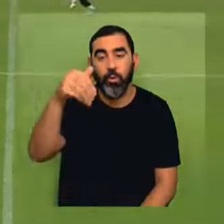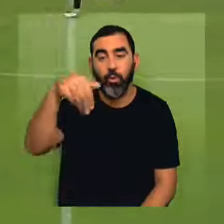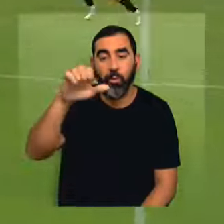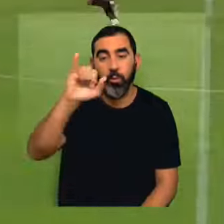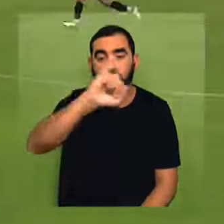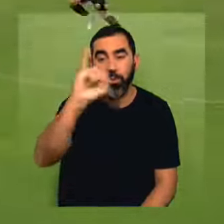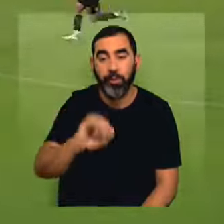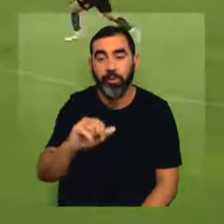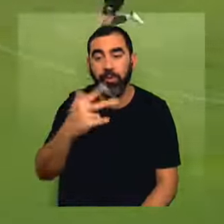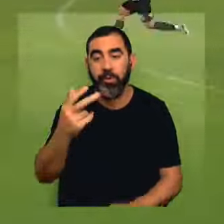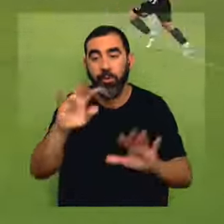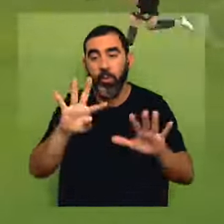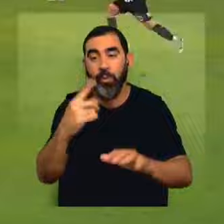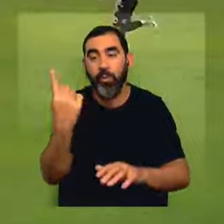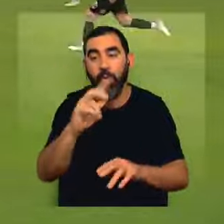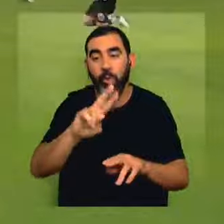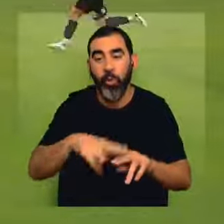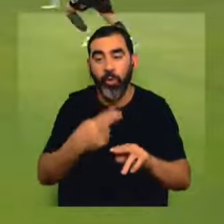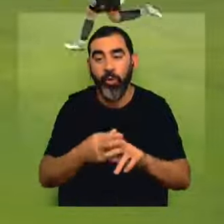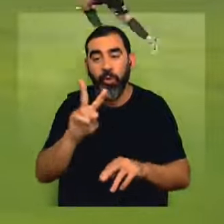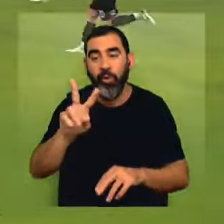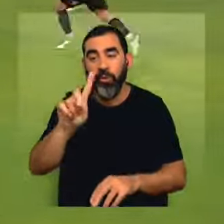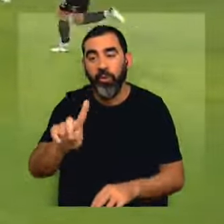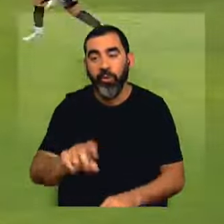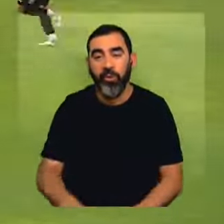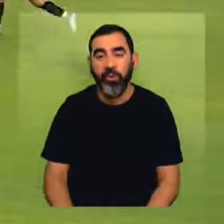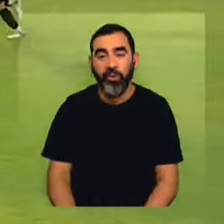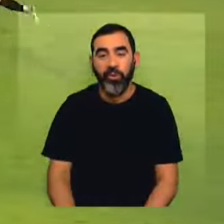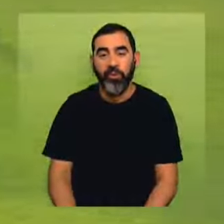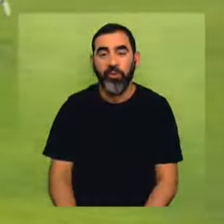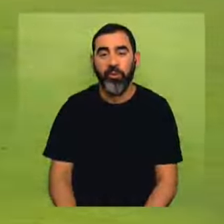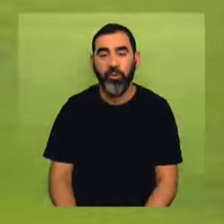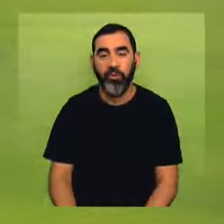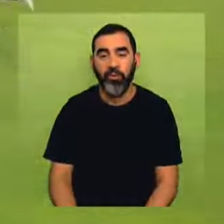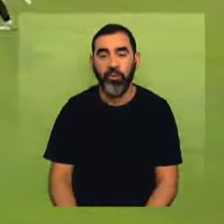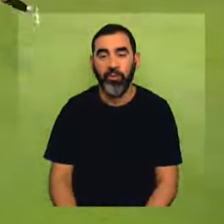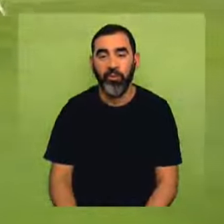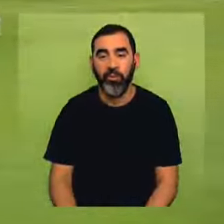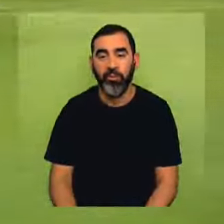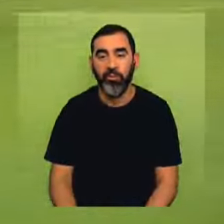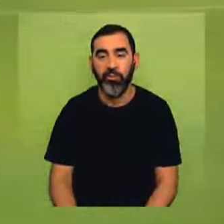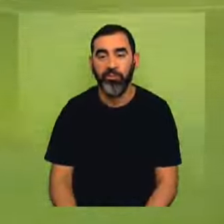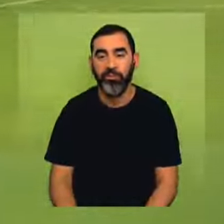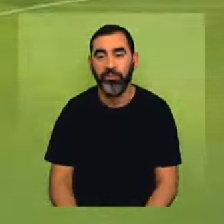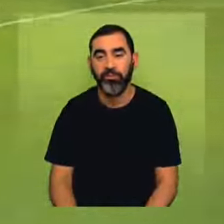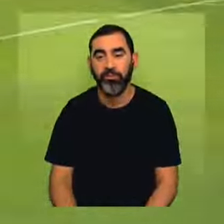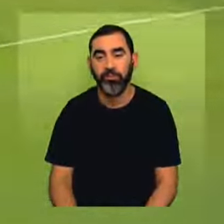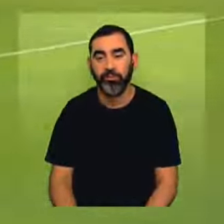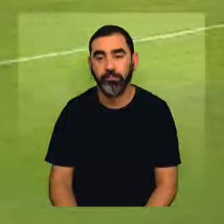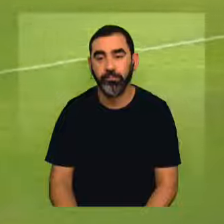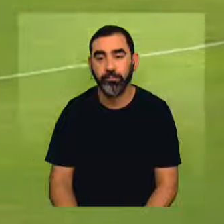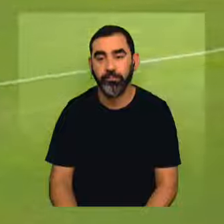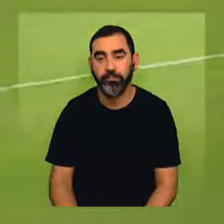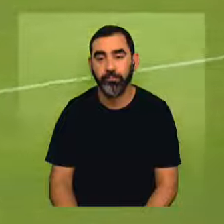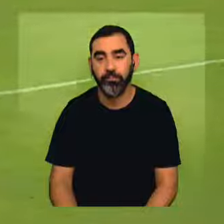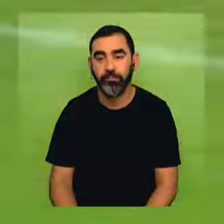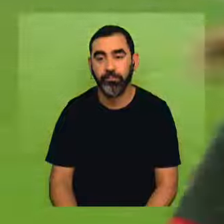39 vuelve a convertir va a colocar el 2 a 1 vean Qué bien que